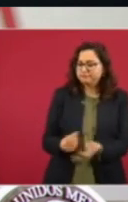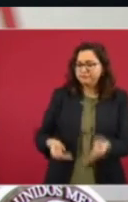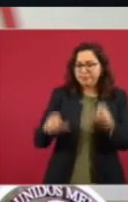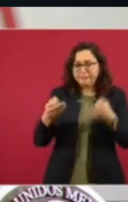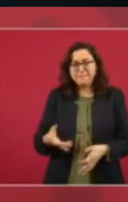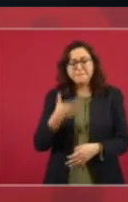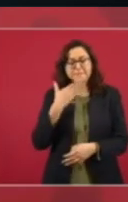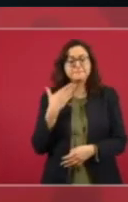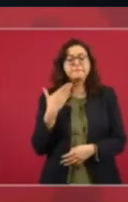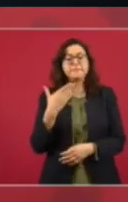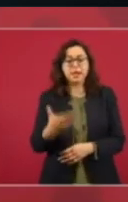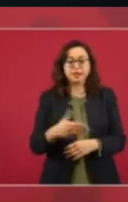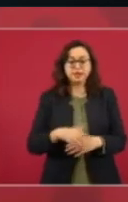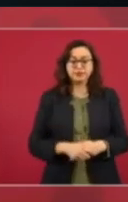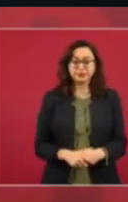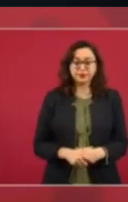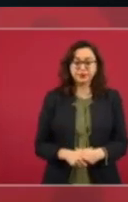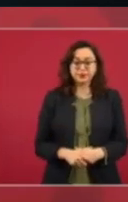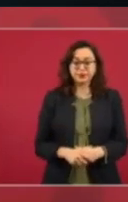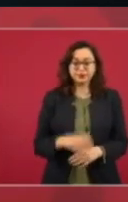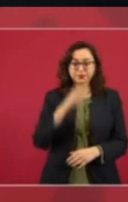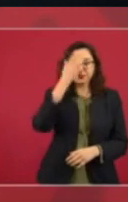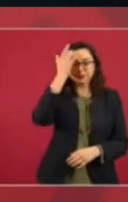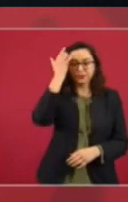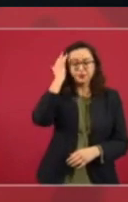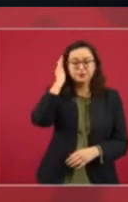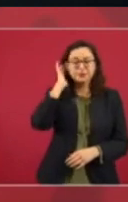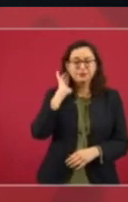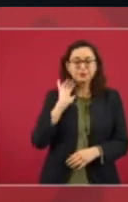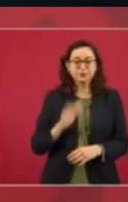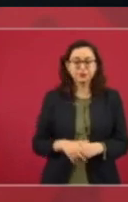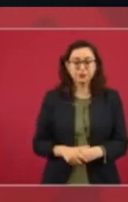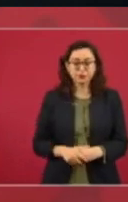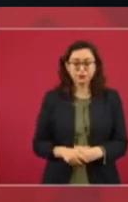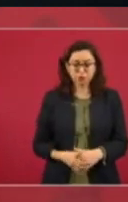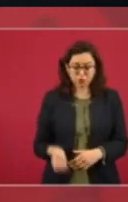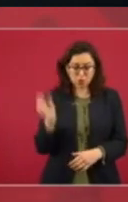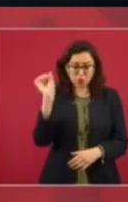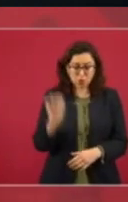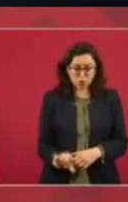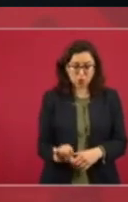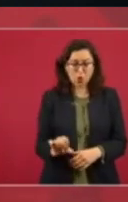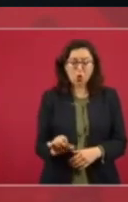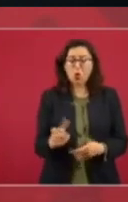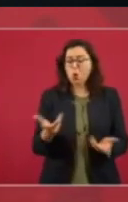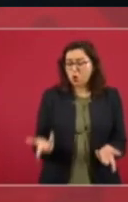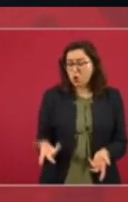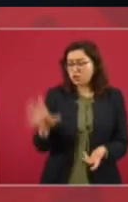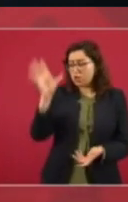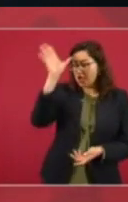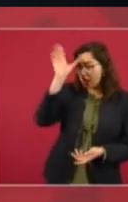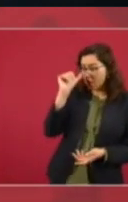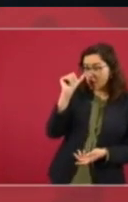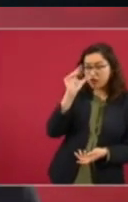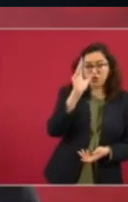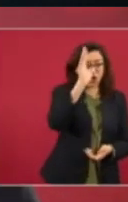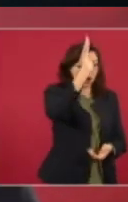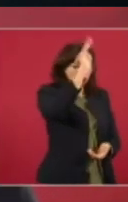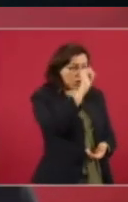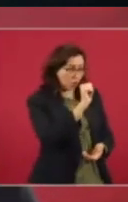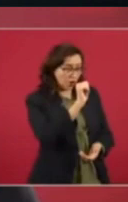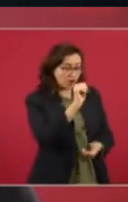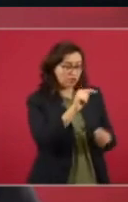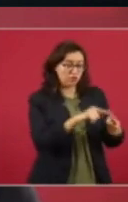Voy a permitirme leer los acuerdos que hoy firmaremos entre el sector empresarial,